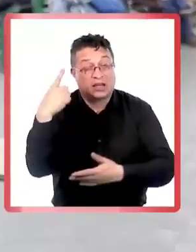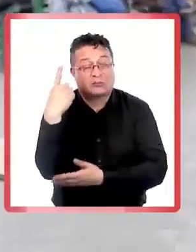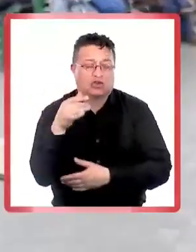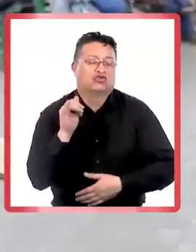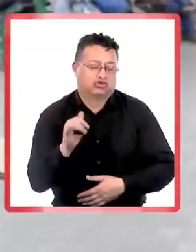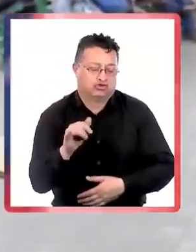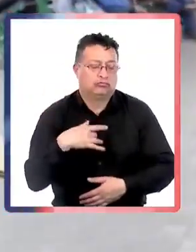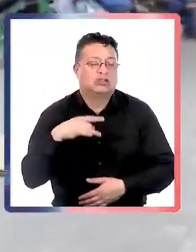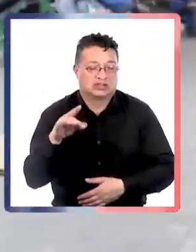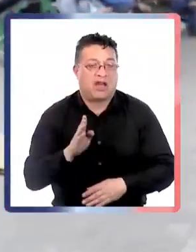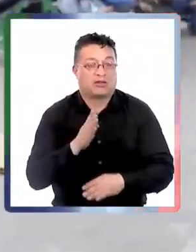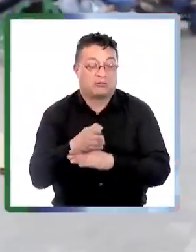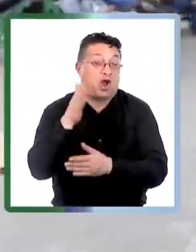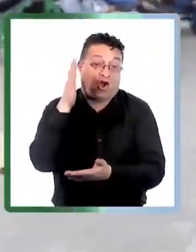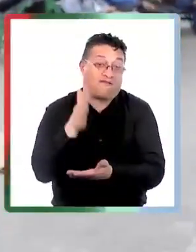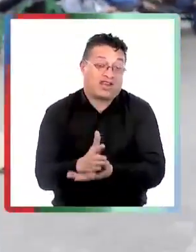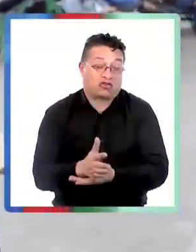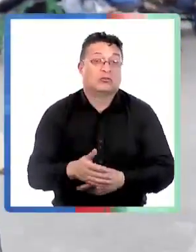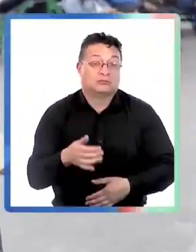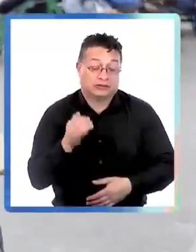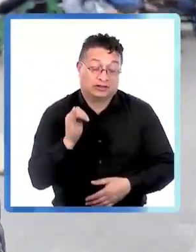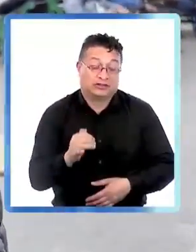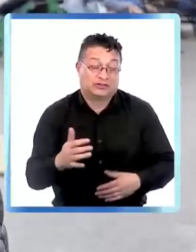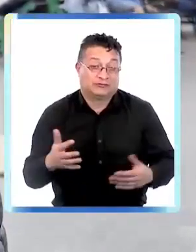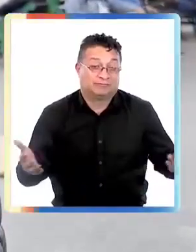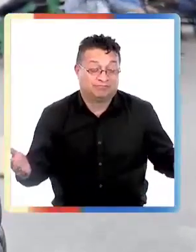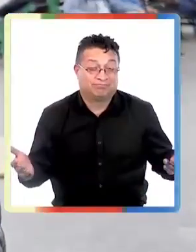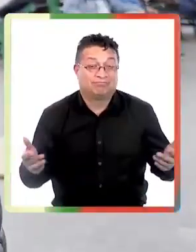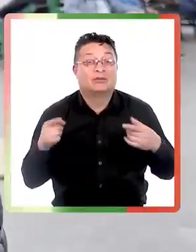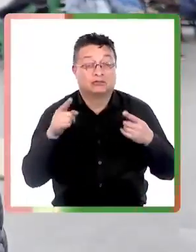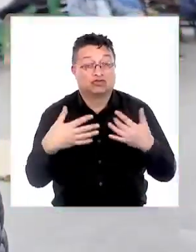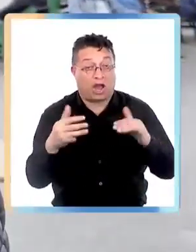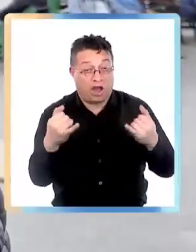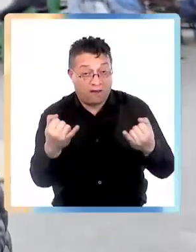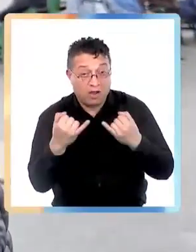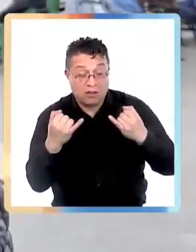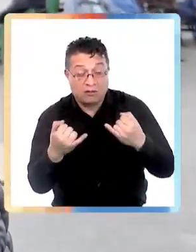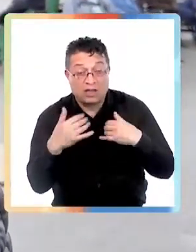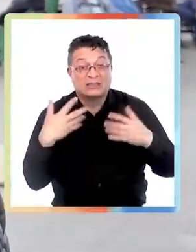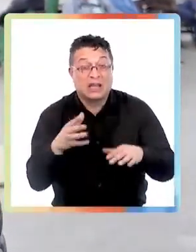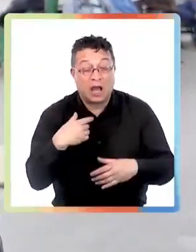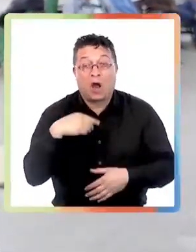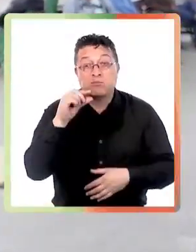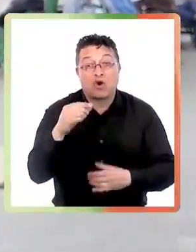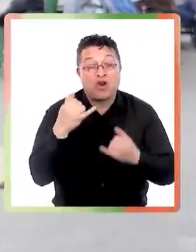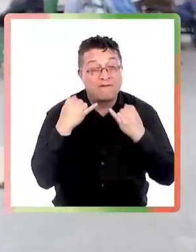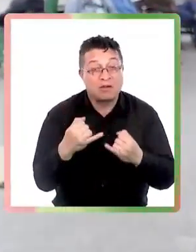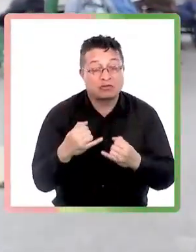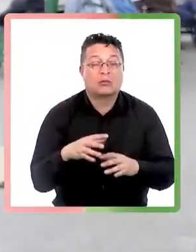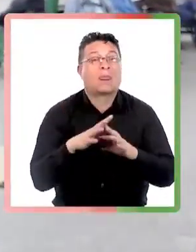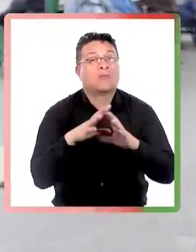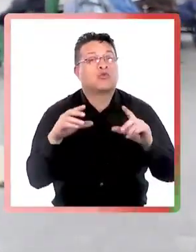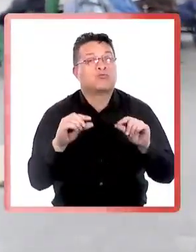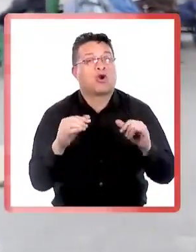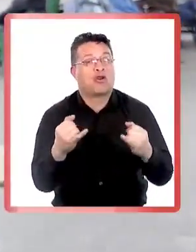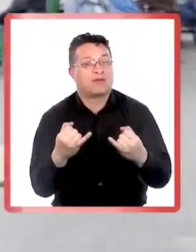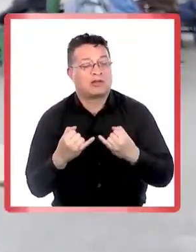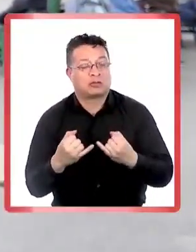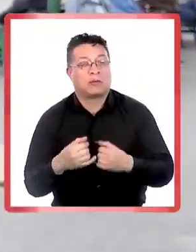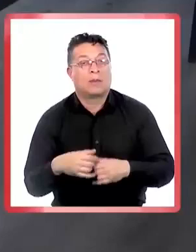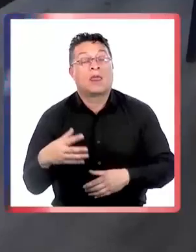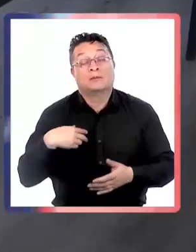votar el 17 de diciembre? De todas maneras, sí. Es obligatorio. Justo. ¿Y se ha informado algo? ¿Siente que hay poca información?